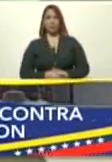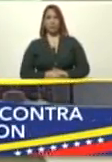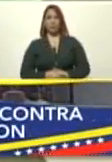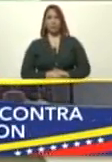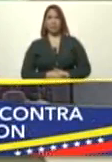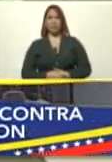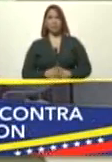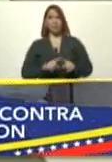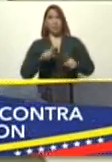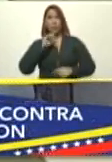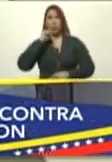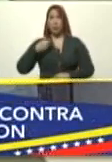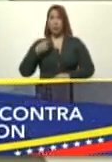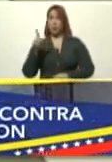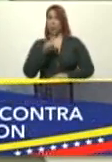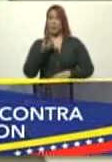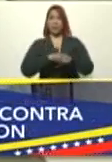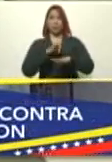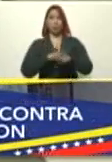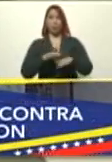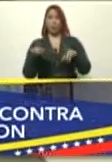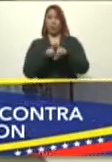Pero en Ucrania no sucedió así.